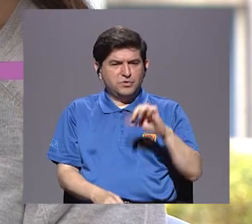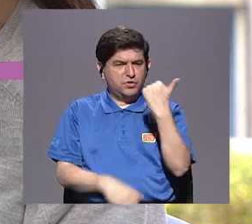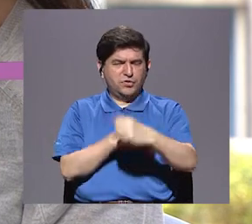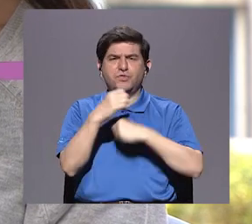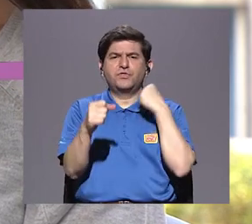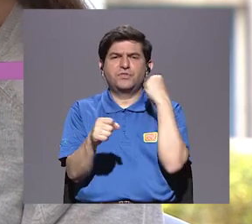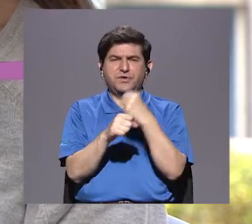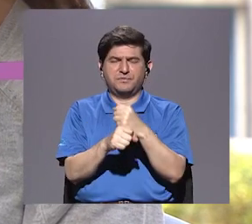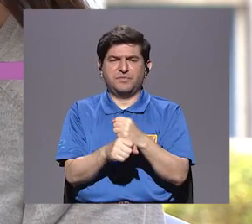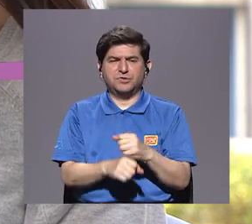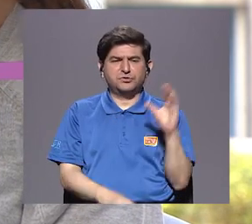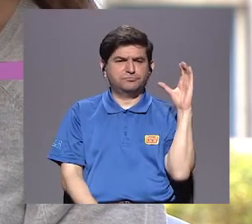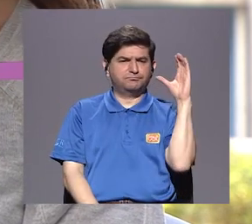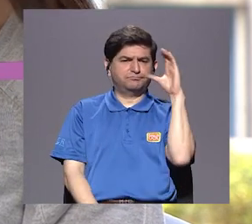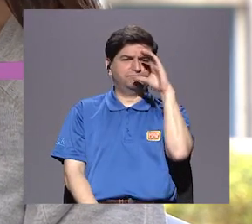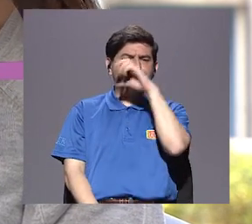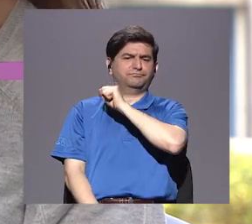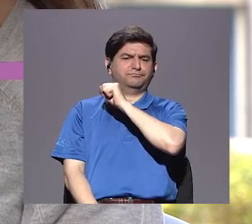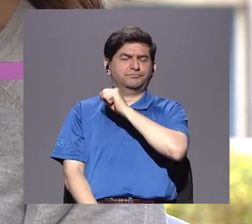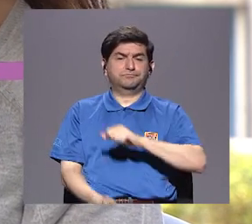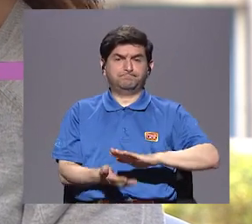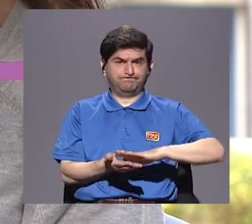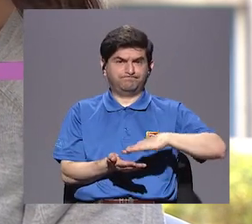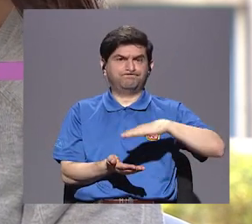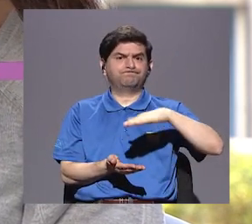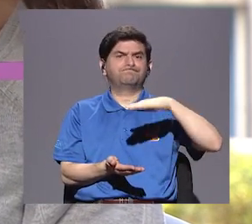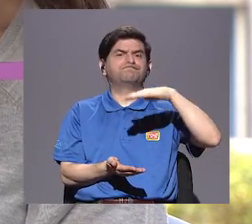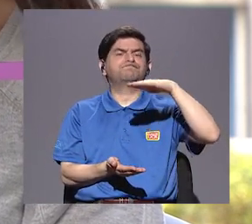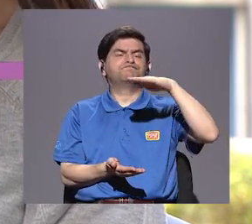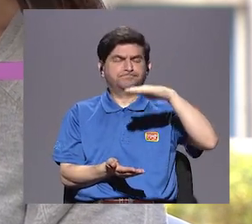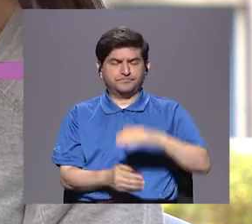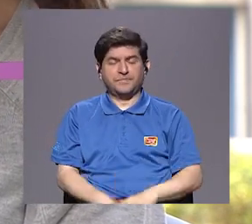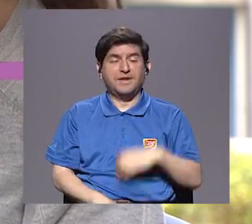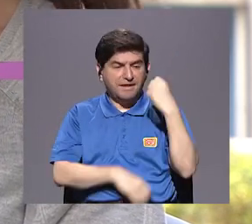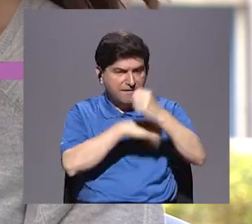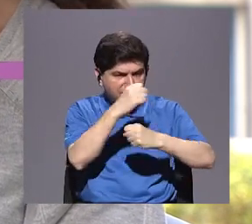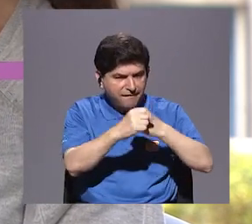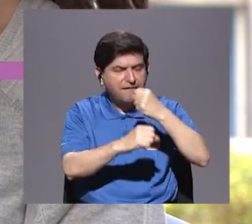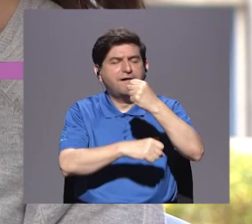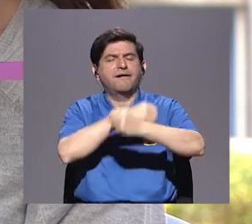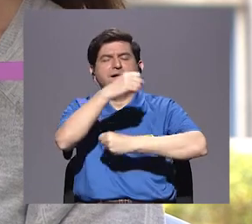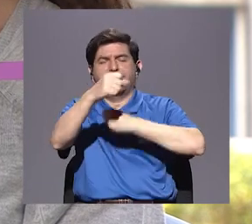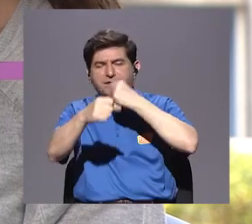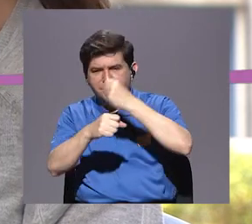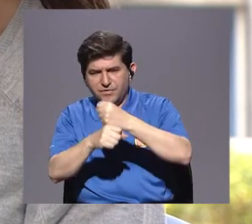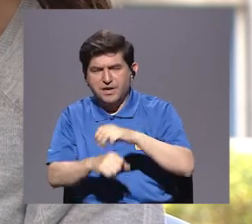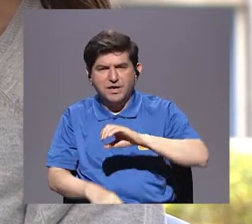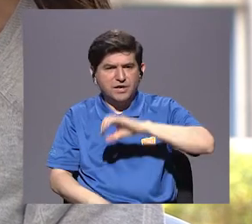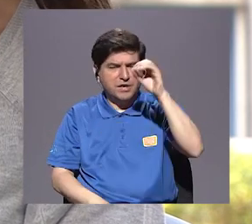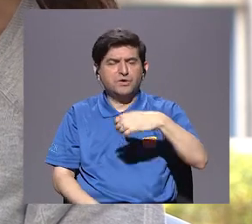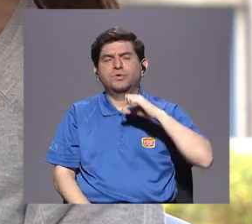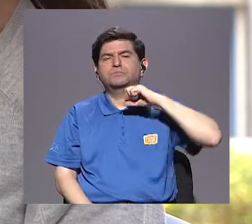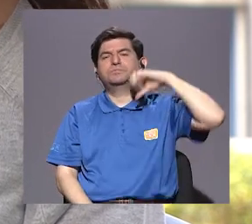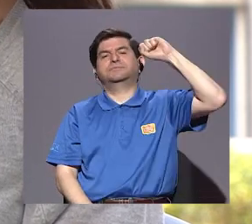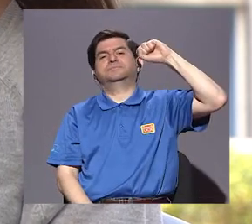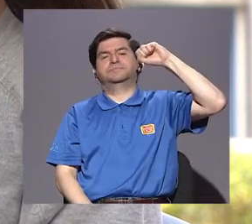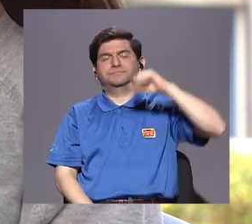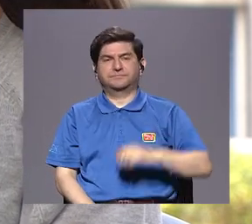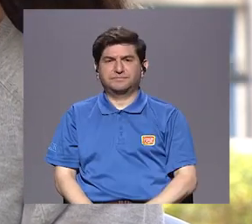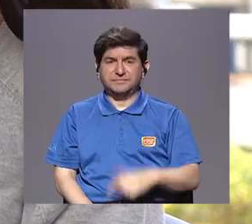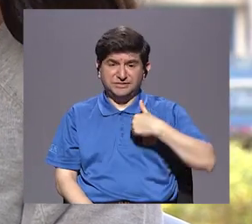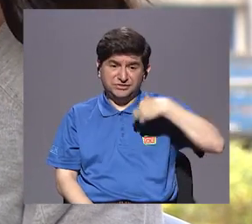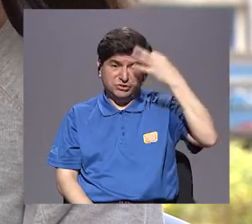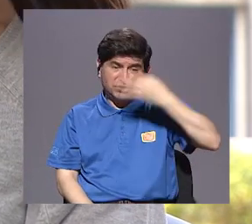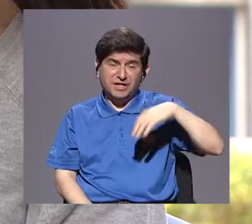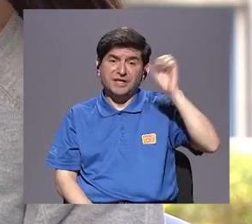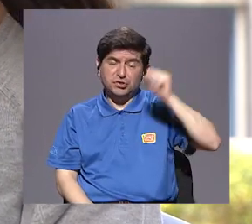10 años, hemos visto un incremento todos los años en las tasas de suicidio. Creo